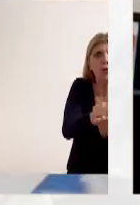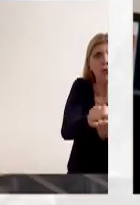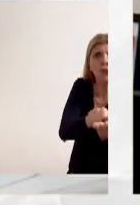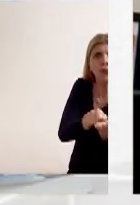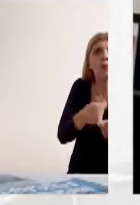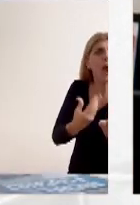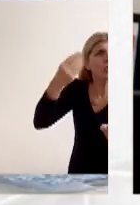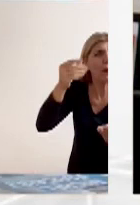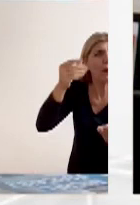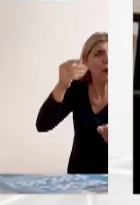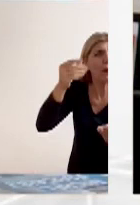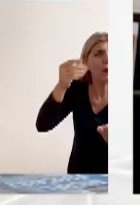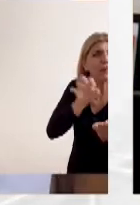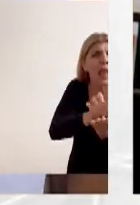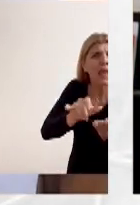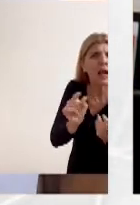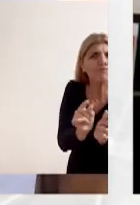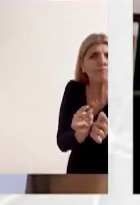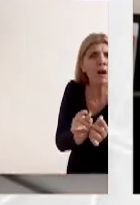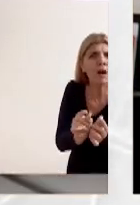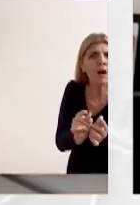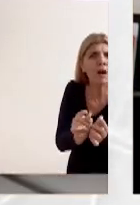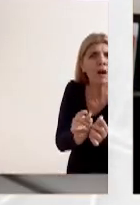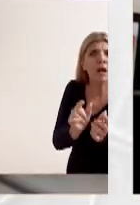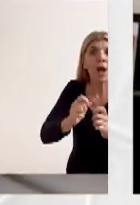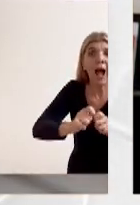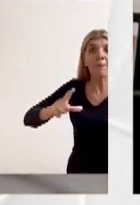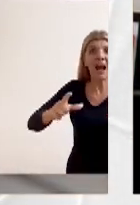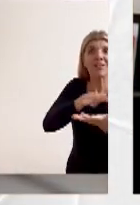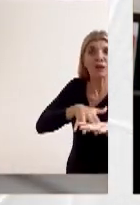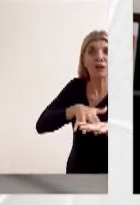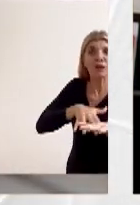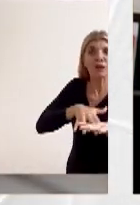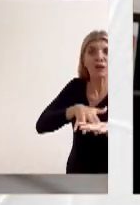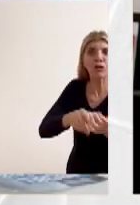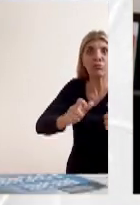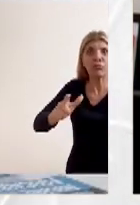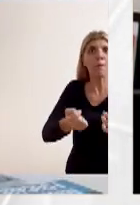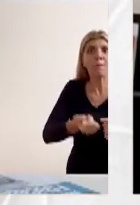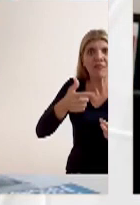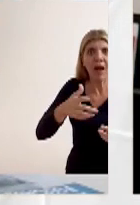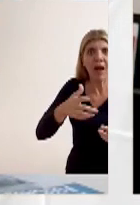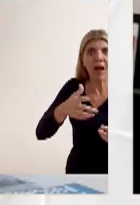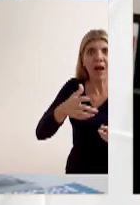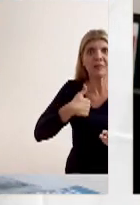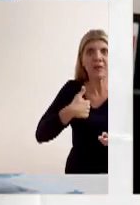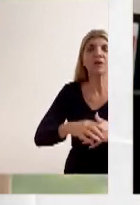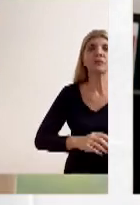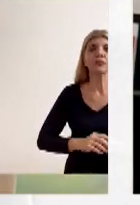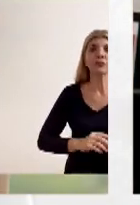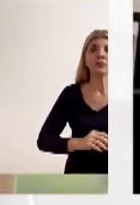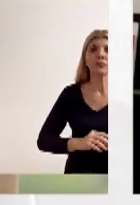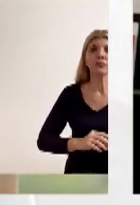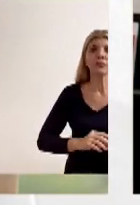manuscrito, cuando nosotros arrancamos con Procer era imposible. O dictarle al dispositivo y que te transcriba bien, también era muy difícil.